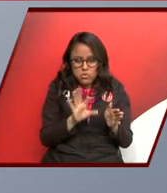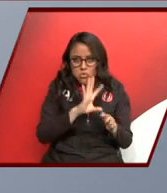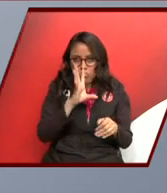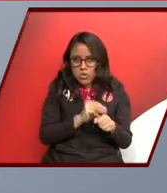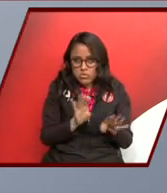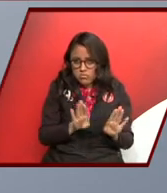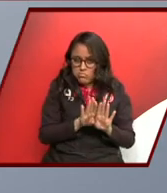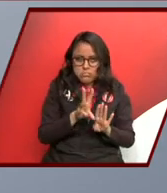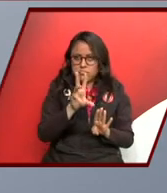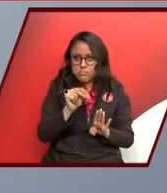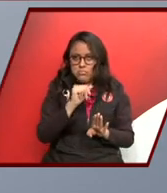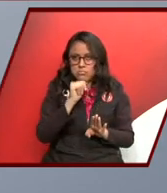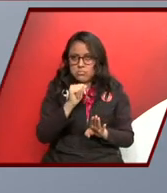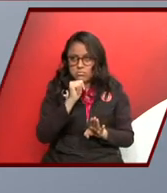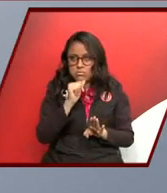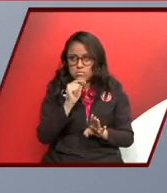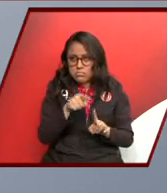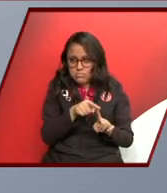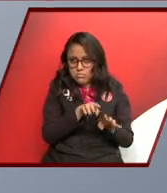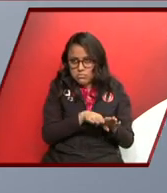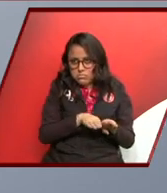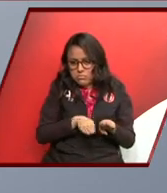la vialidad completa. Había